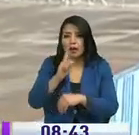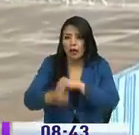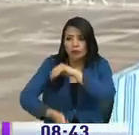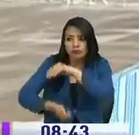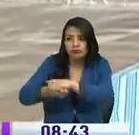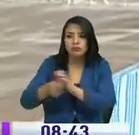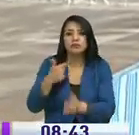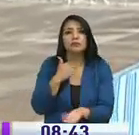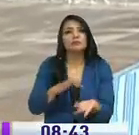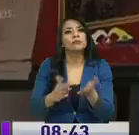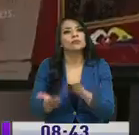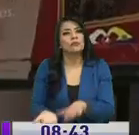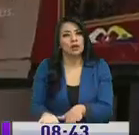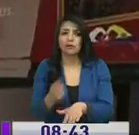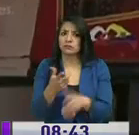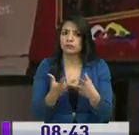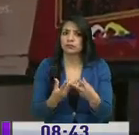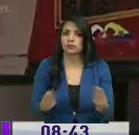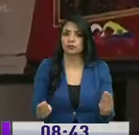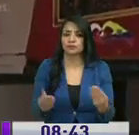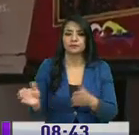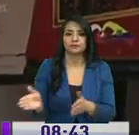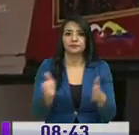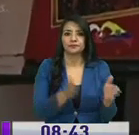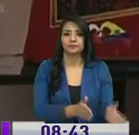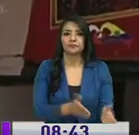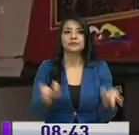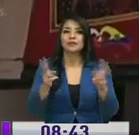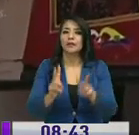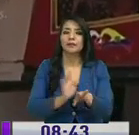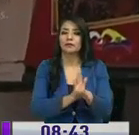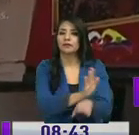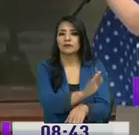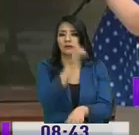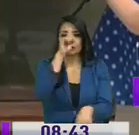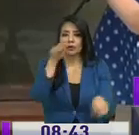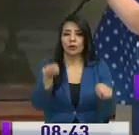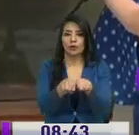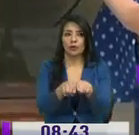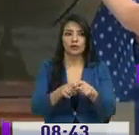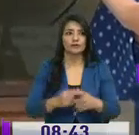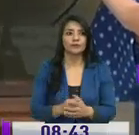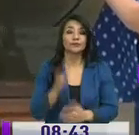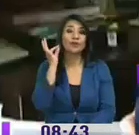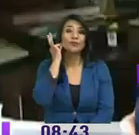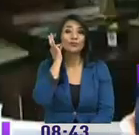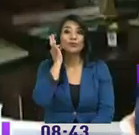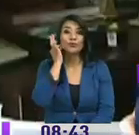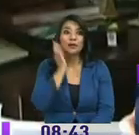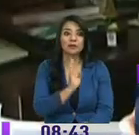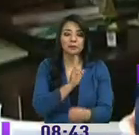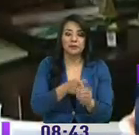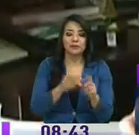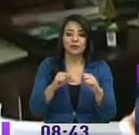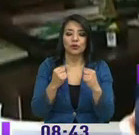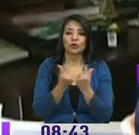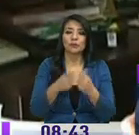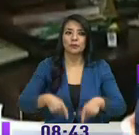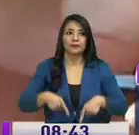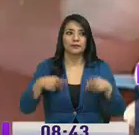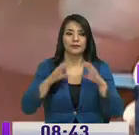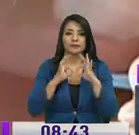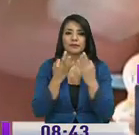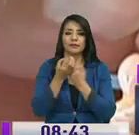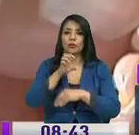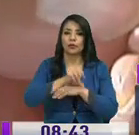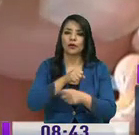mujeres se practican los abortos. Sin embargo, del otro lado están quienes rechazan la propuesta. Para Amparo Medina, del colectivo Vida Familia Ecuador, el apoyo